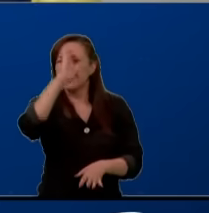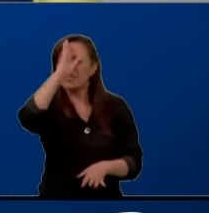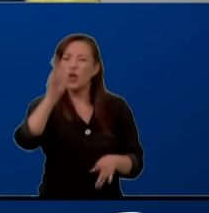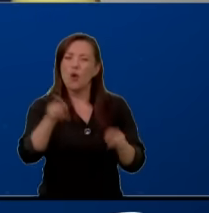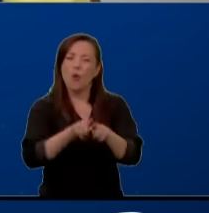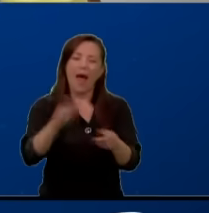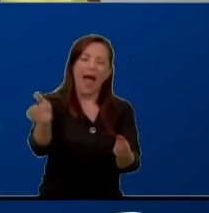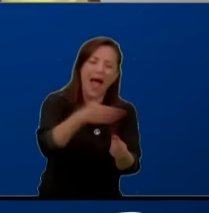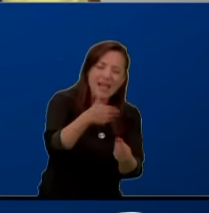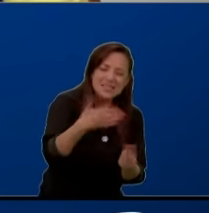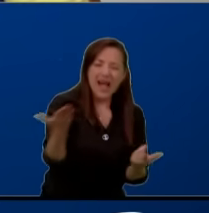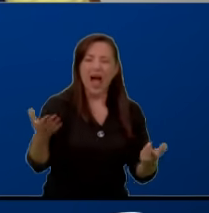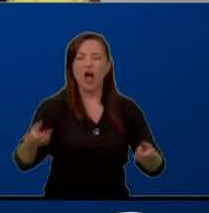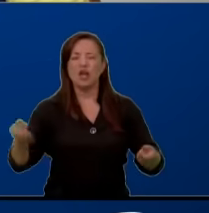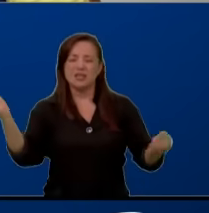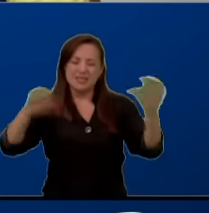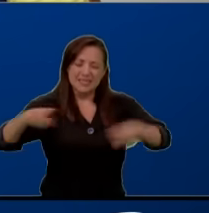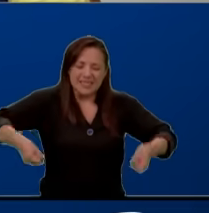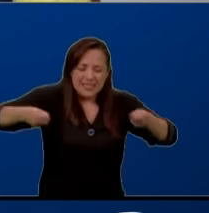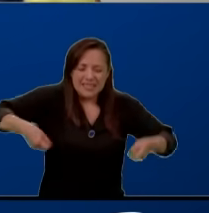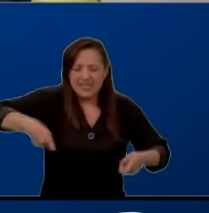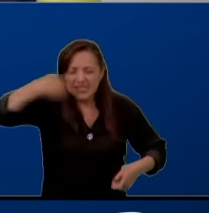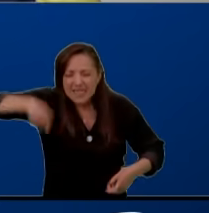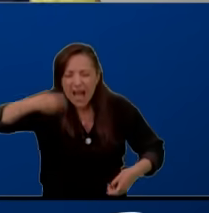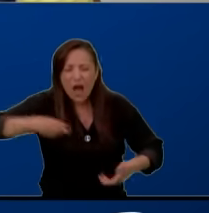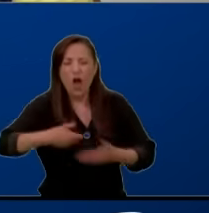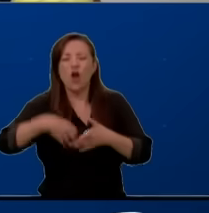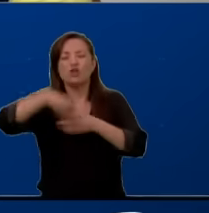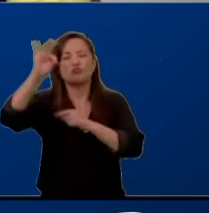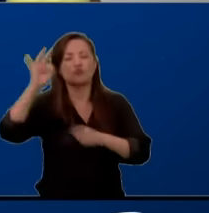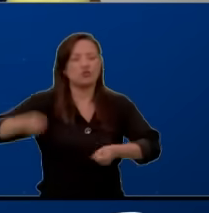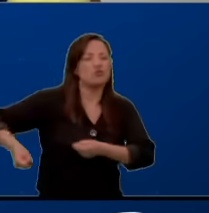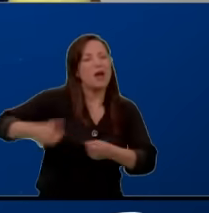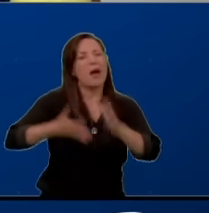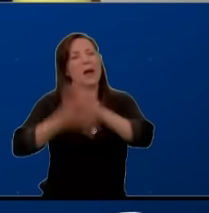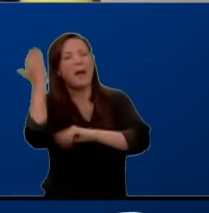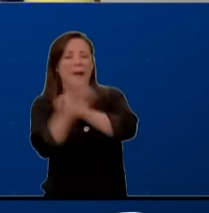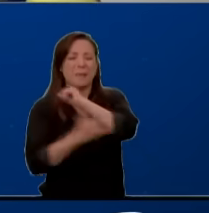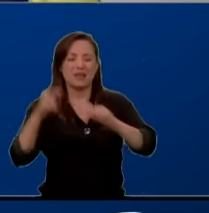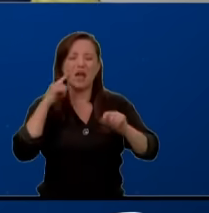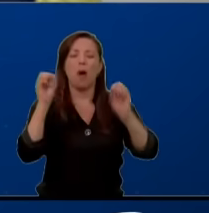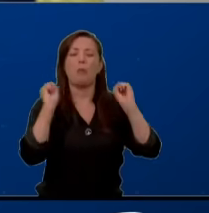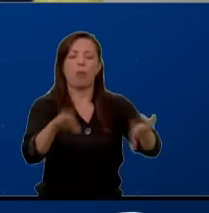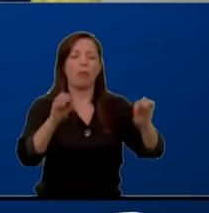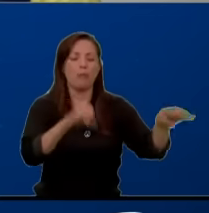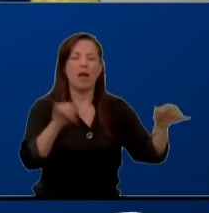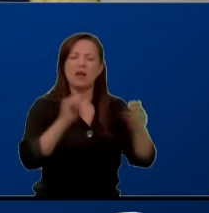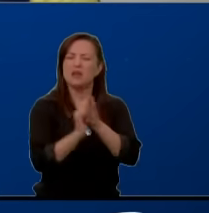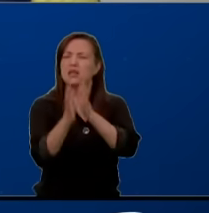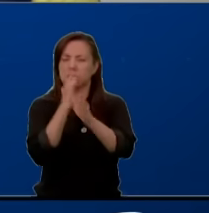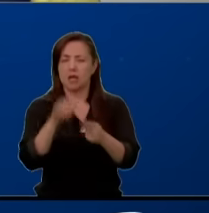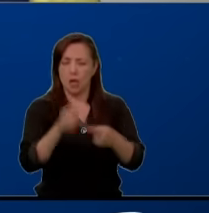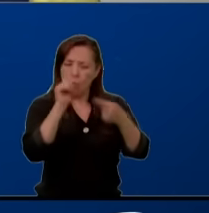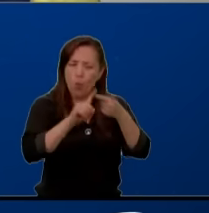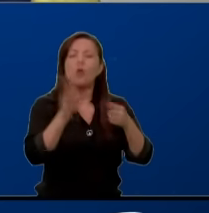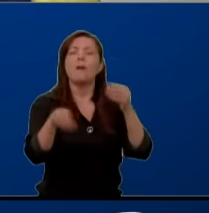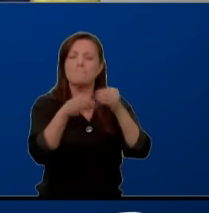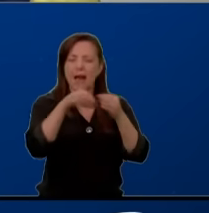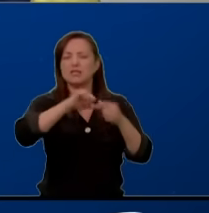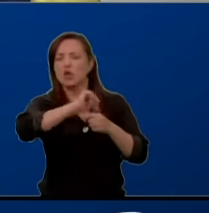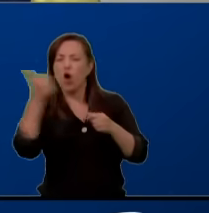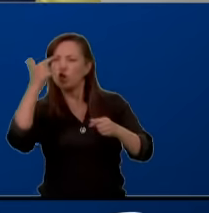una causa de pronto por alguna acción irresponsable. Por favor, ampliemos ese punto. Cuéntenos qué más podemos evitar los